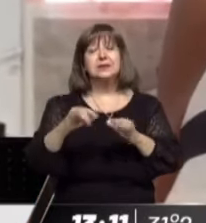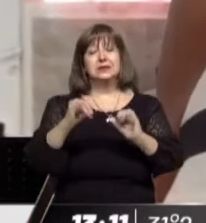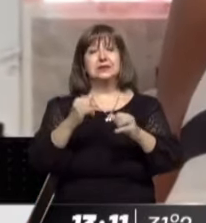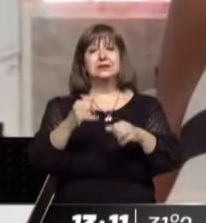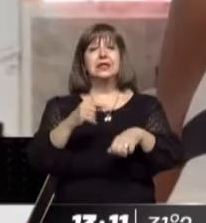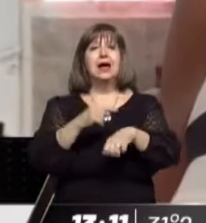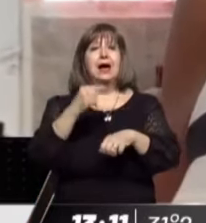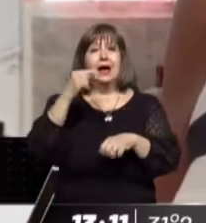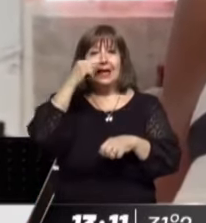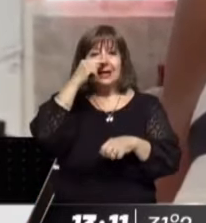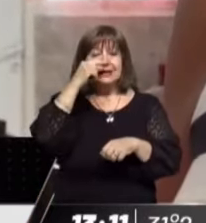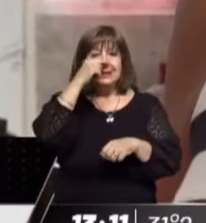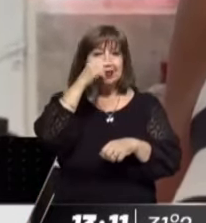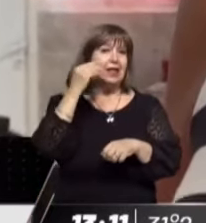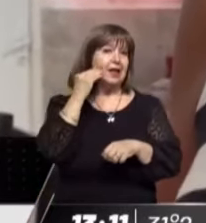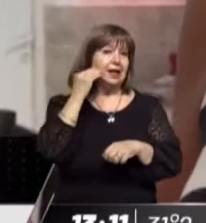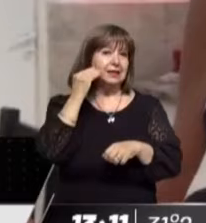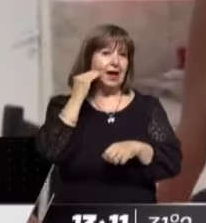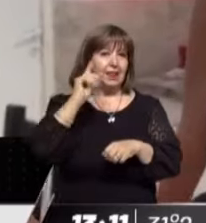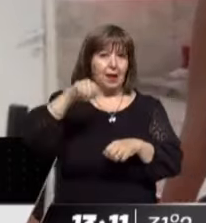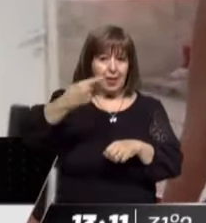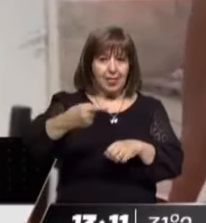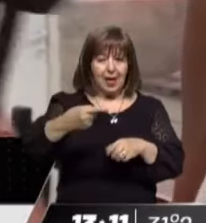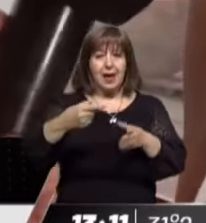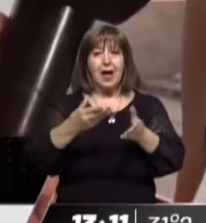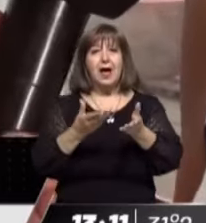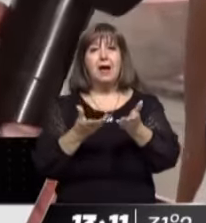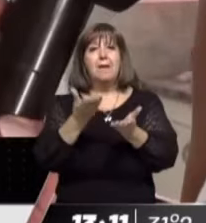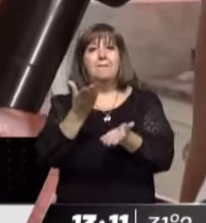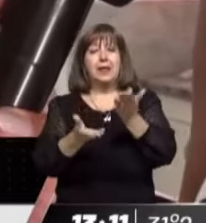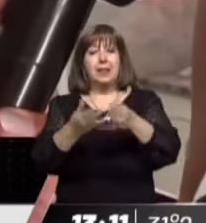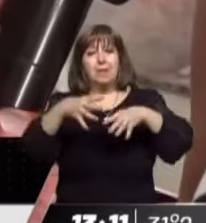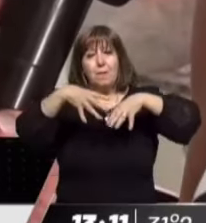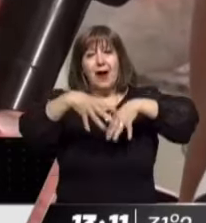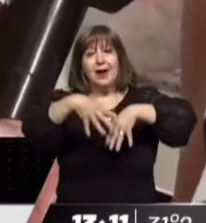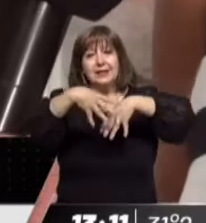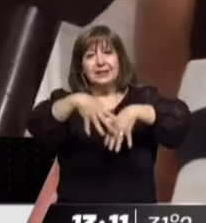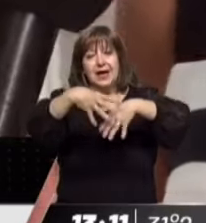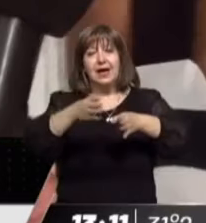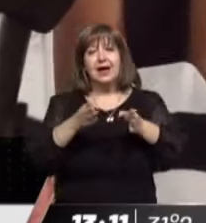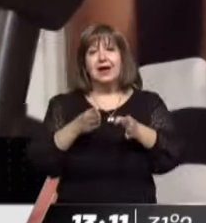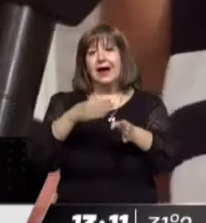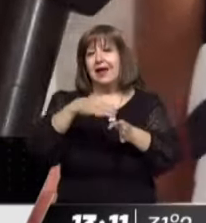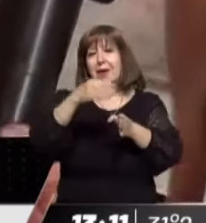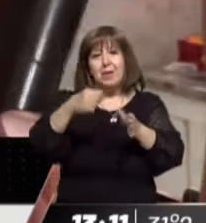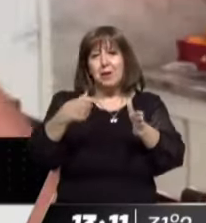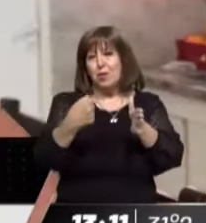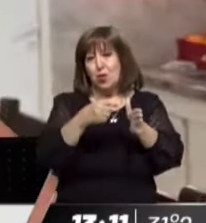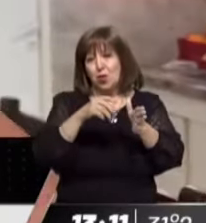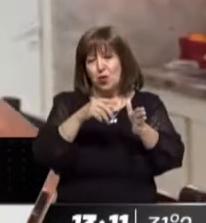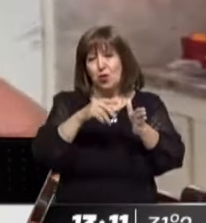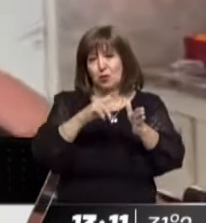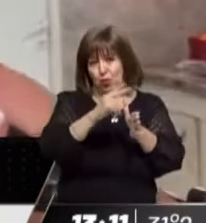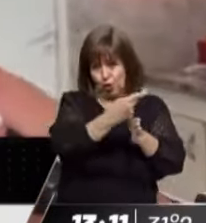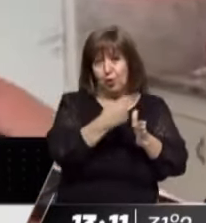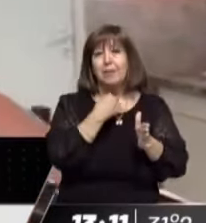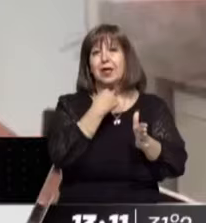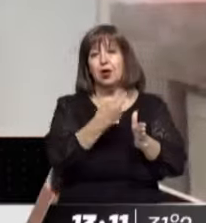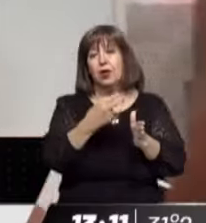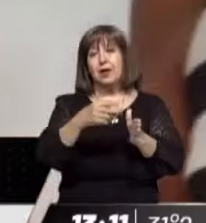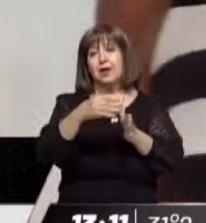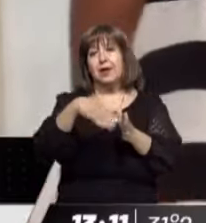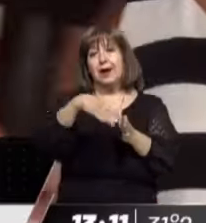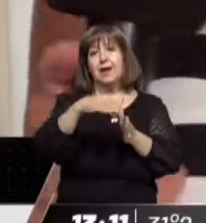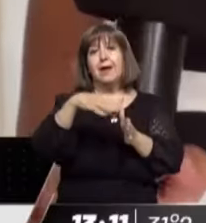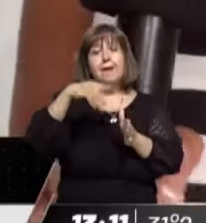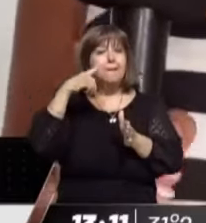a las 19 en urquisa y mitre vamos a pedir justi pedido dar con la persona que que les quitó que le arrebató la vida a su hijo Sí tal